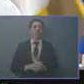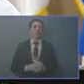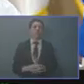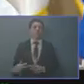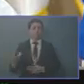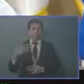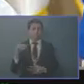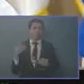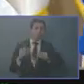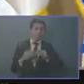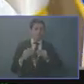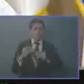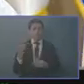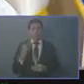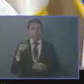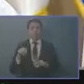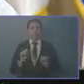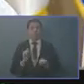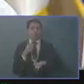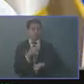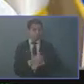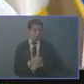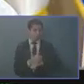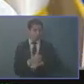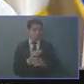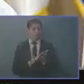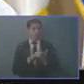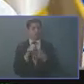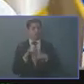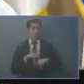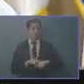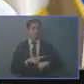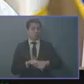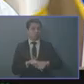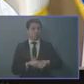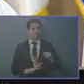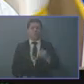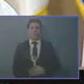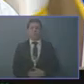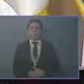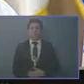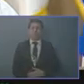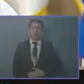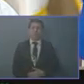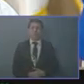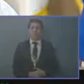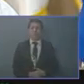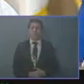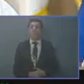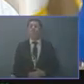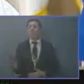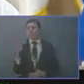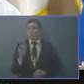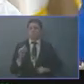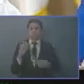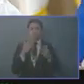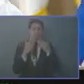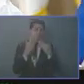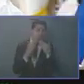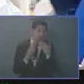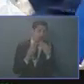Habríamos logrado establecer un plazo determinado en cuanto a cumplir